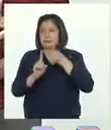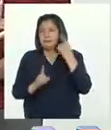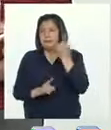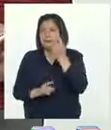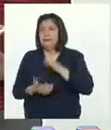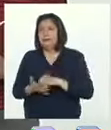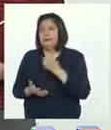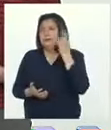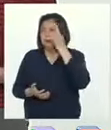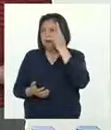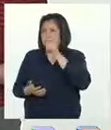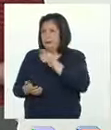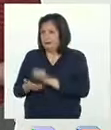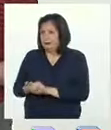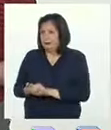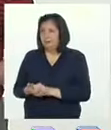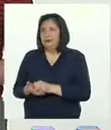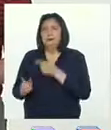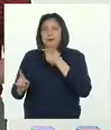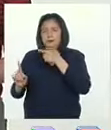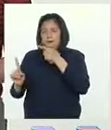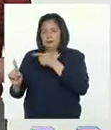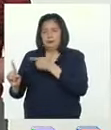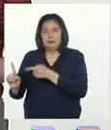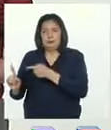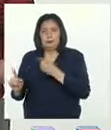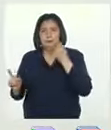y las causas para los objetivos específicos!